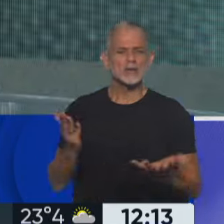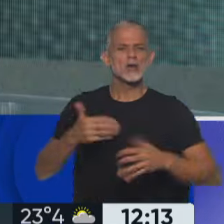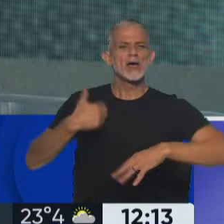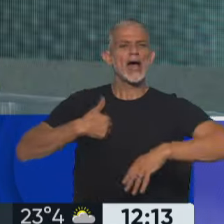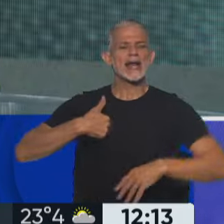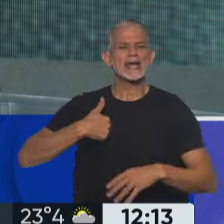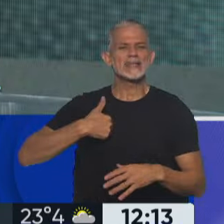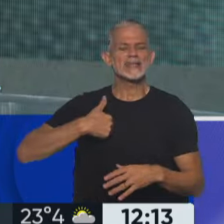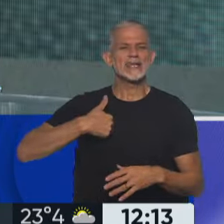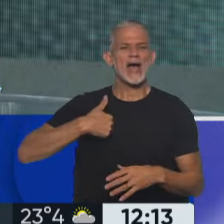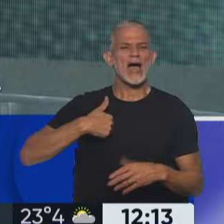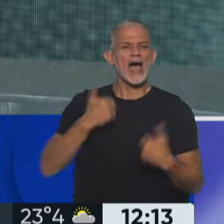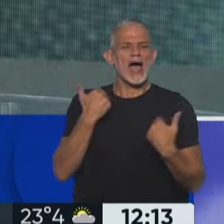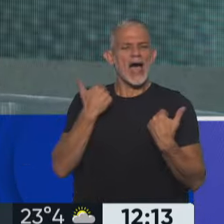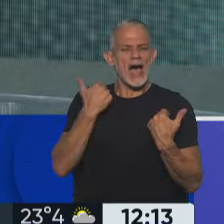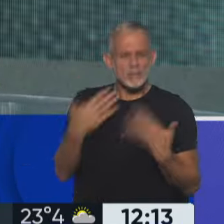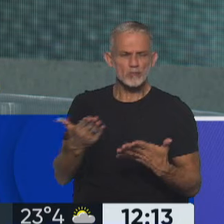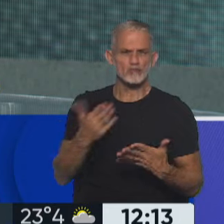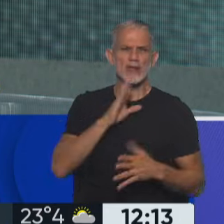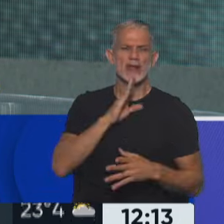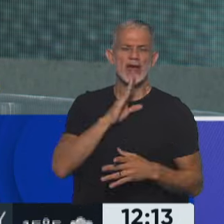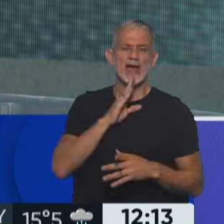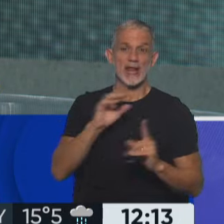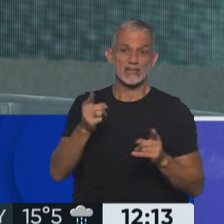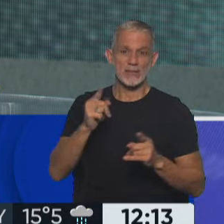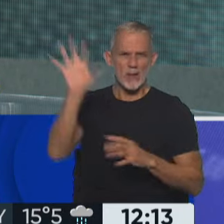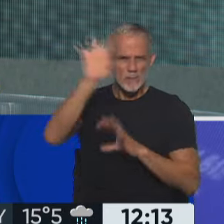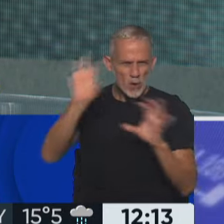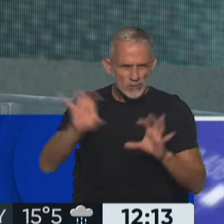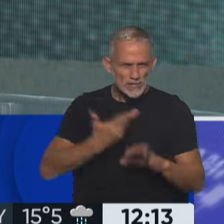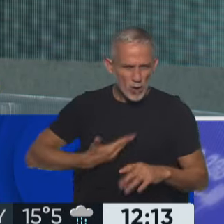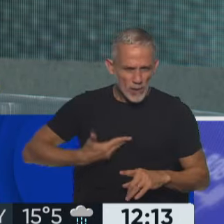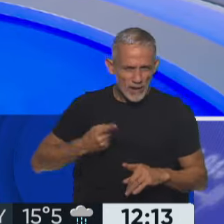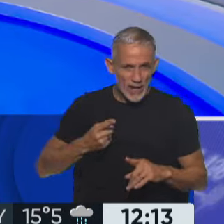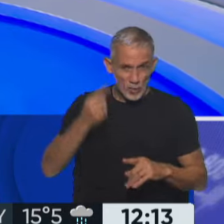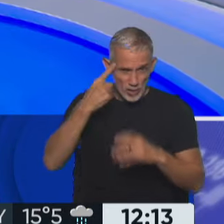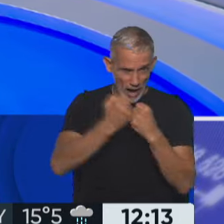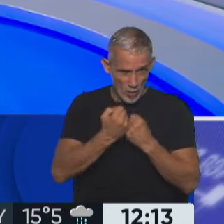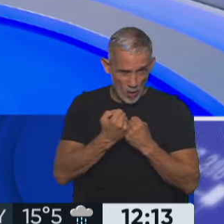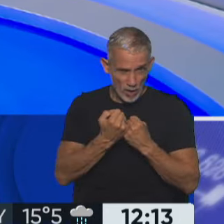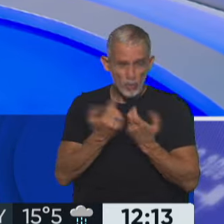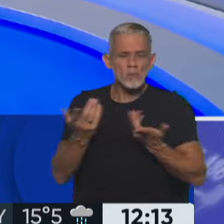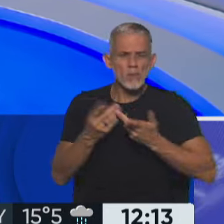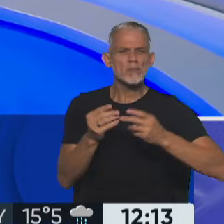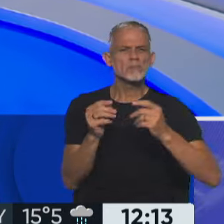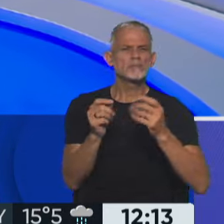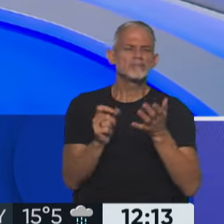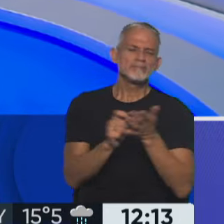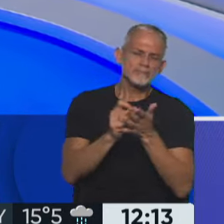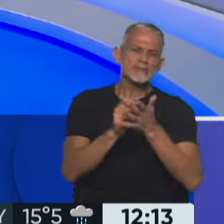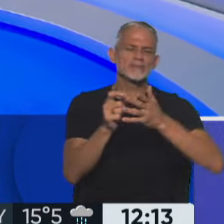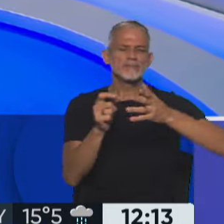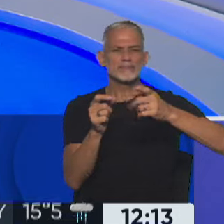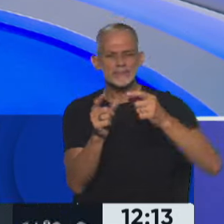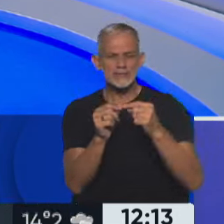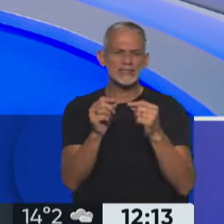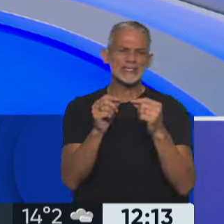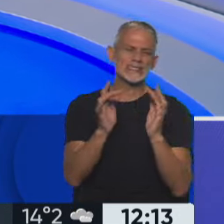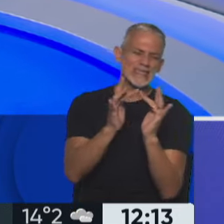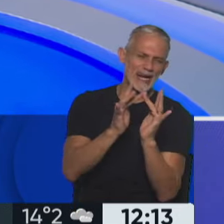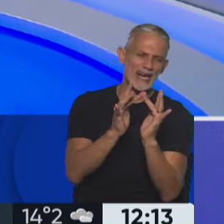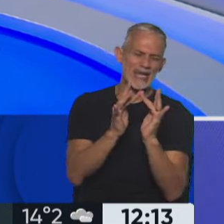de gobierno nacional corresponde también con mandatarios provinciales con gobernadores habida cuenta de que a través de redes sociales algunos han manifestado